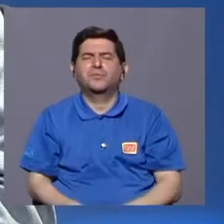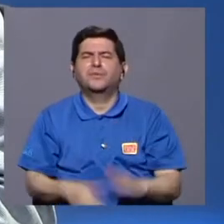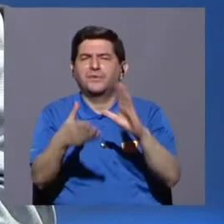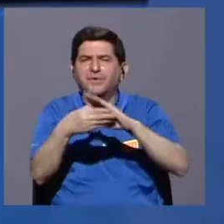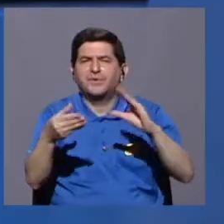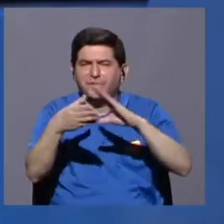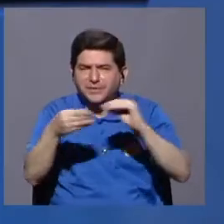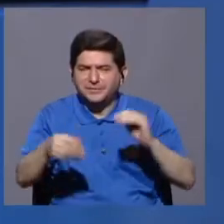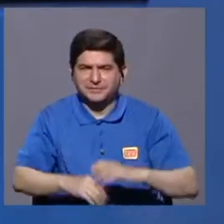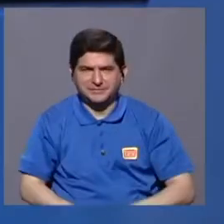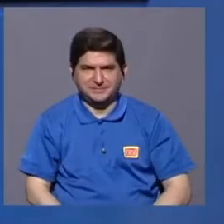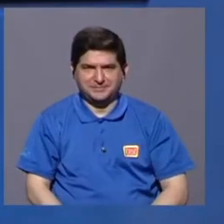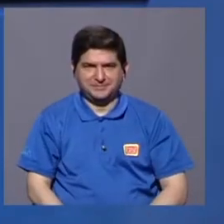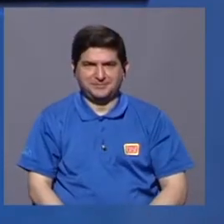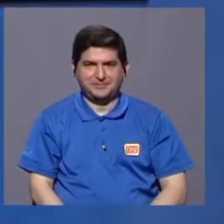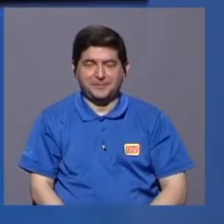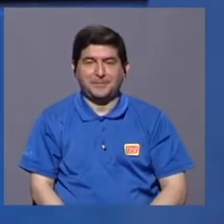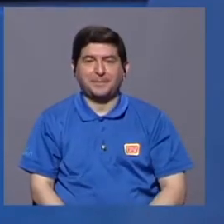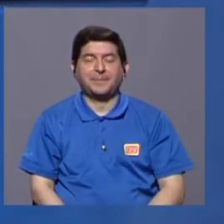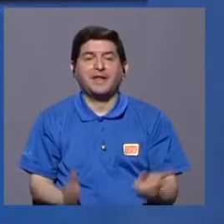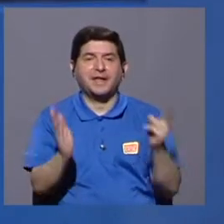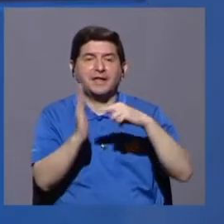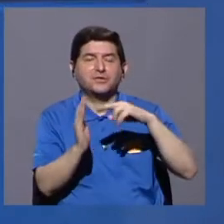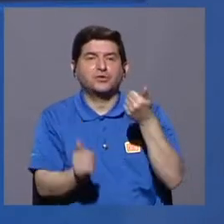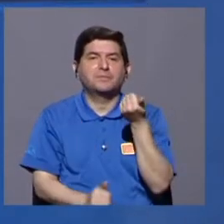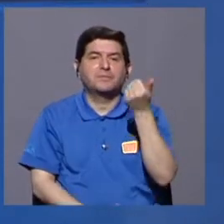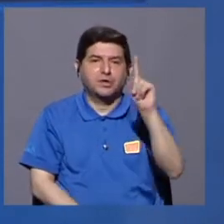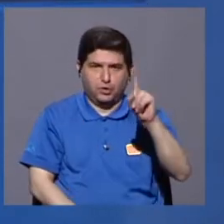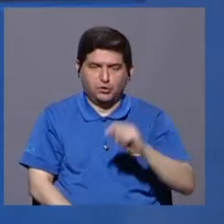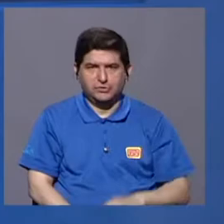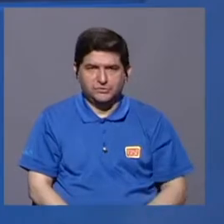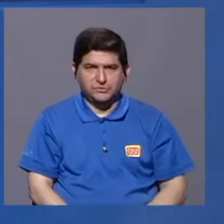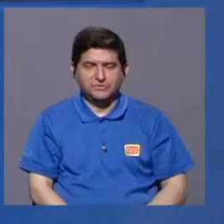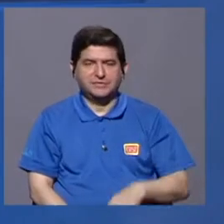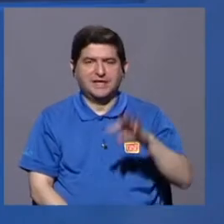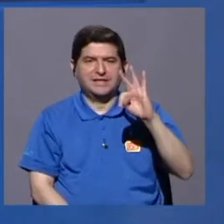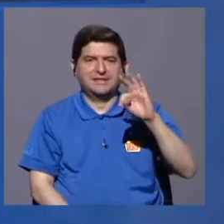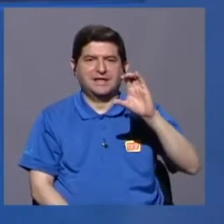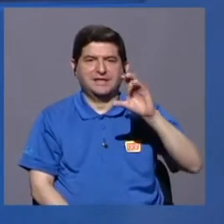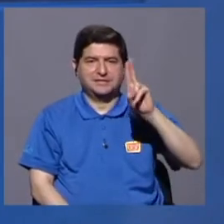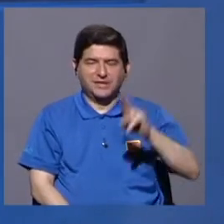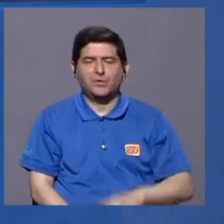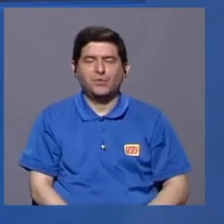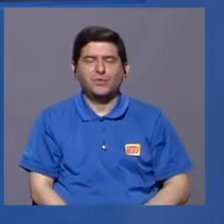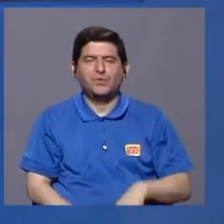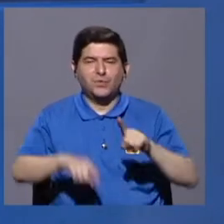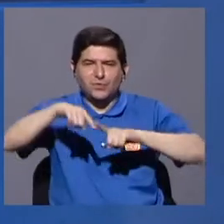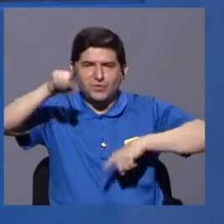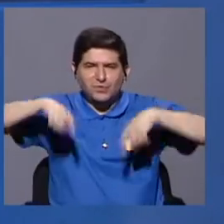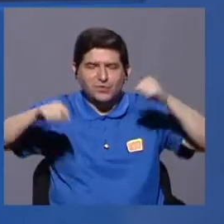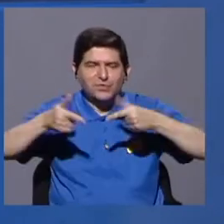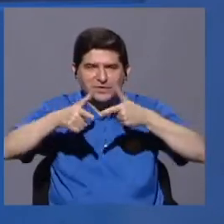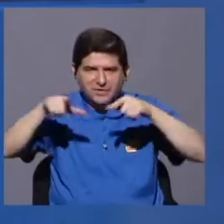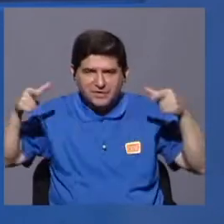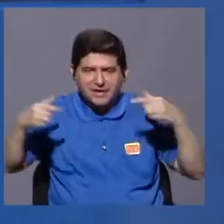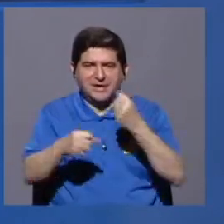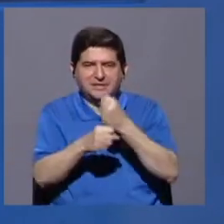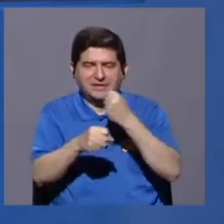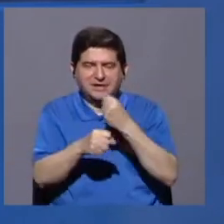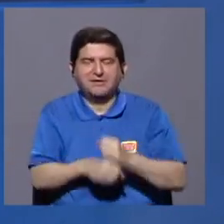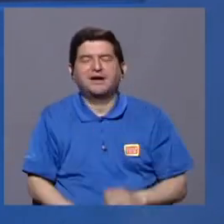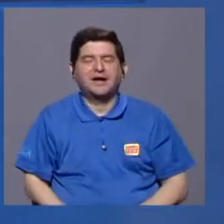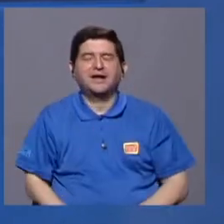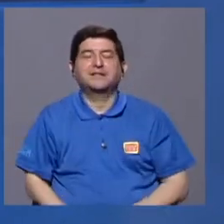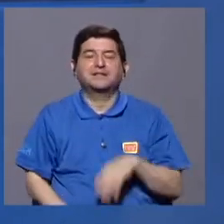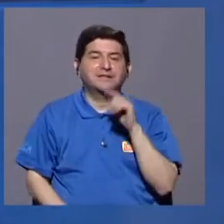parte histórica, Andrea. Está bien. Desde el 2011, el TCU Diversidad Lingüística ha estado trabajando en la comunidad de